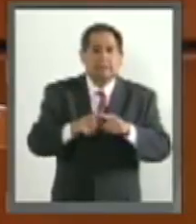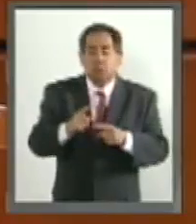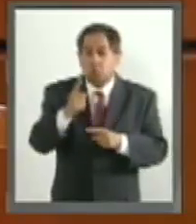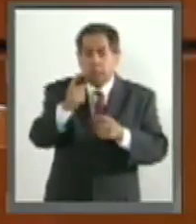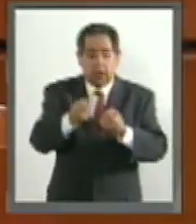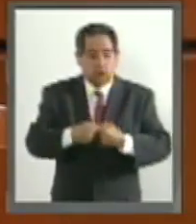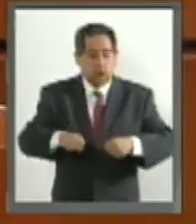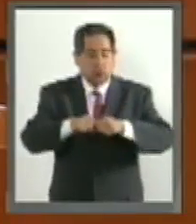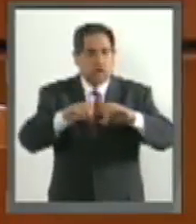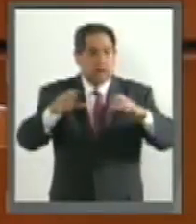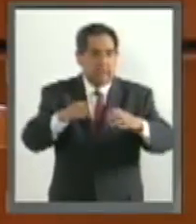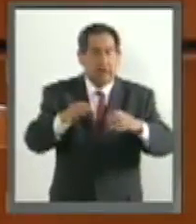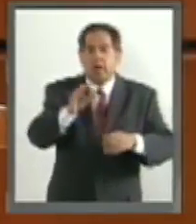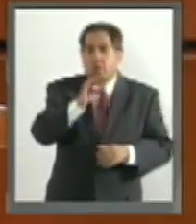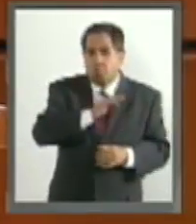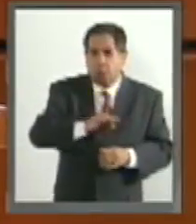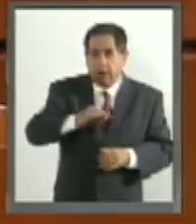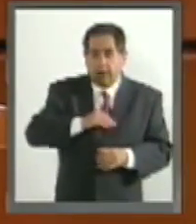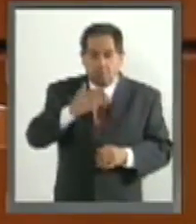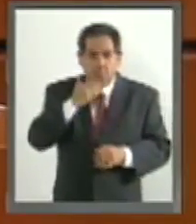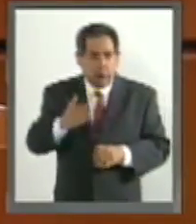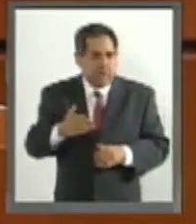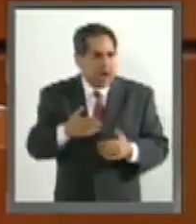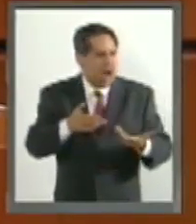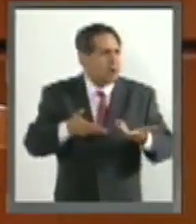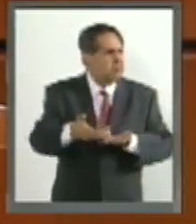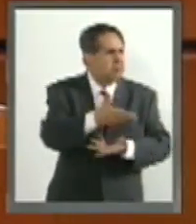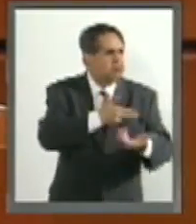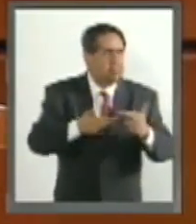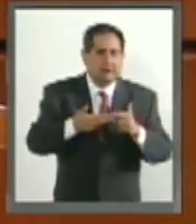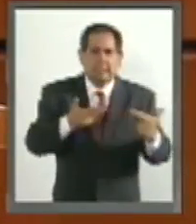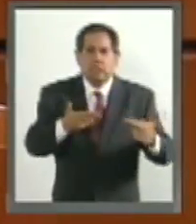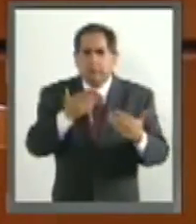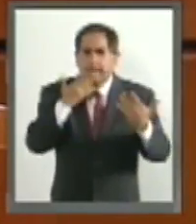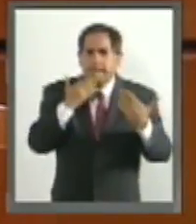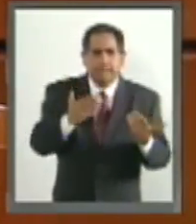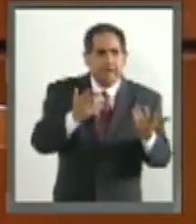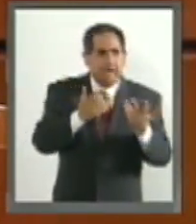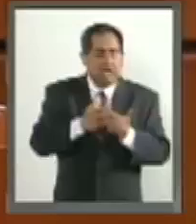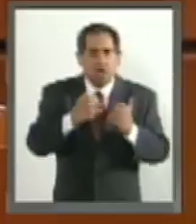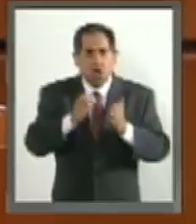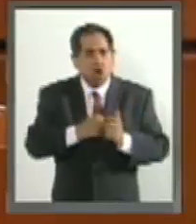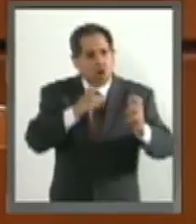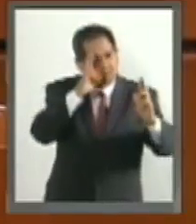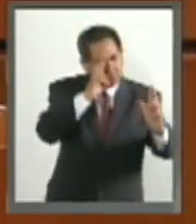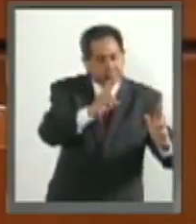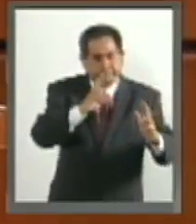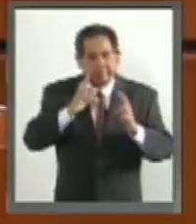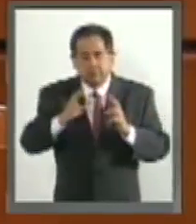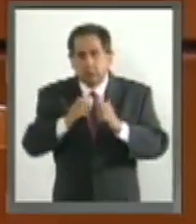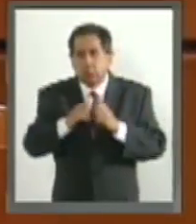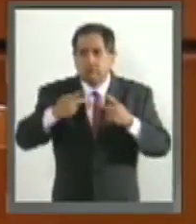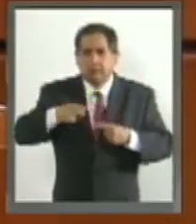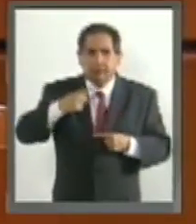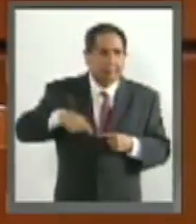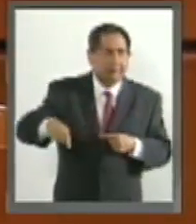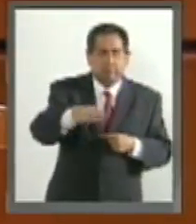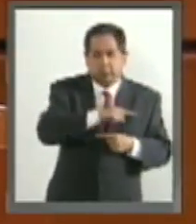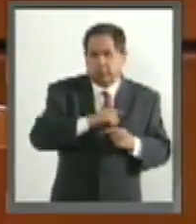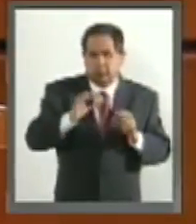sociedad tenga relaciones más armónicas que podamos respetarnos como seres humanos